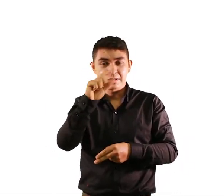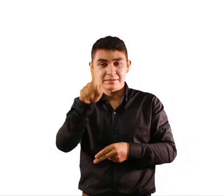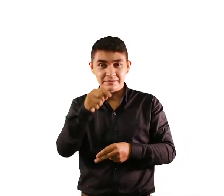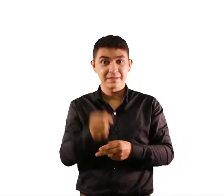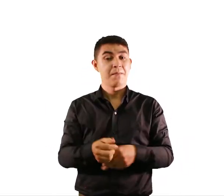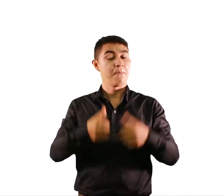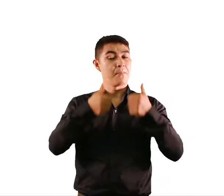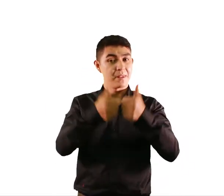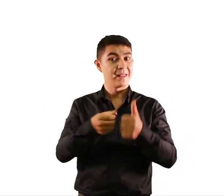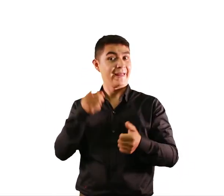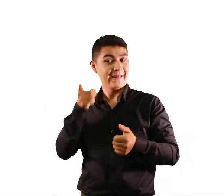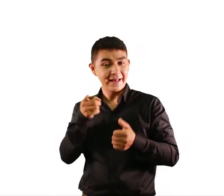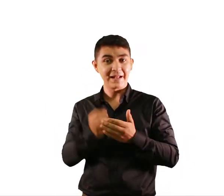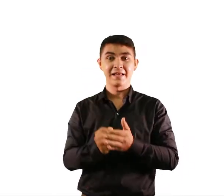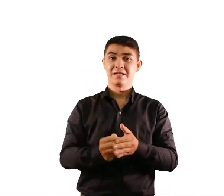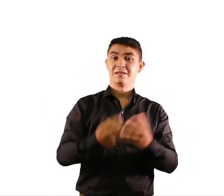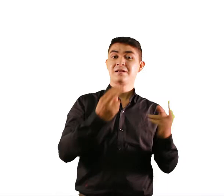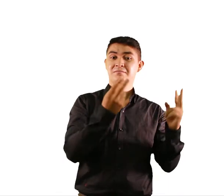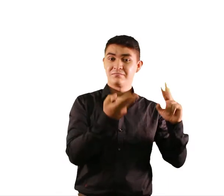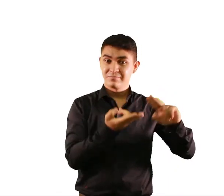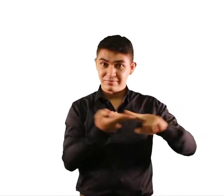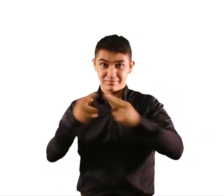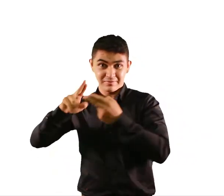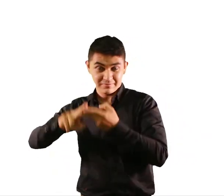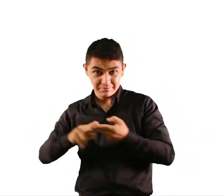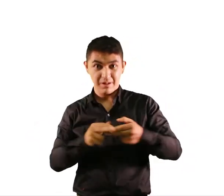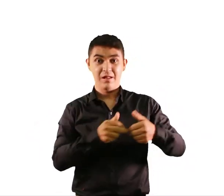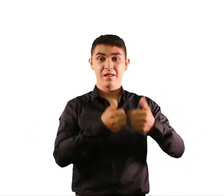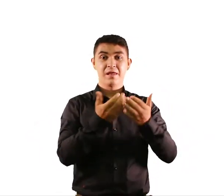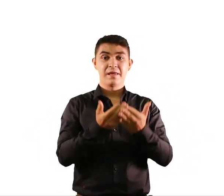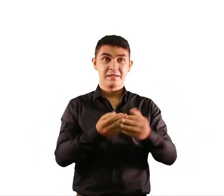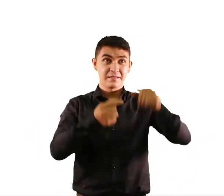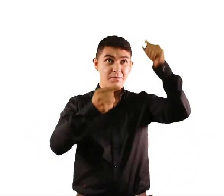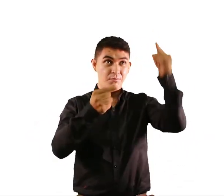relación entre los lados del triángulo rectángulo,